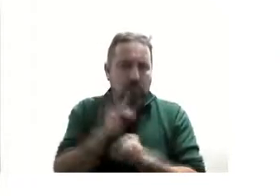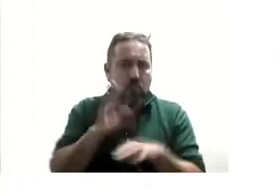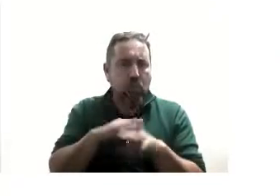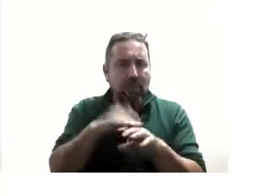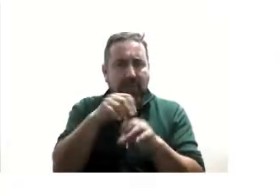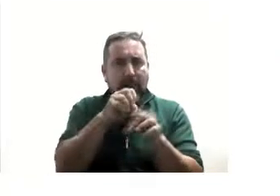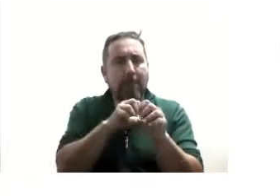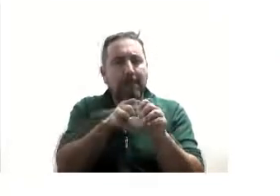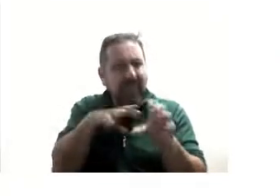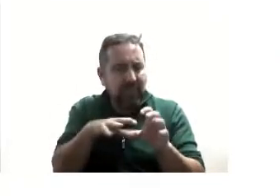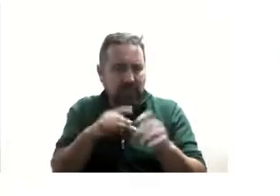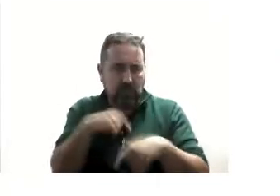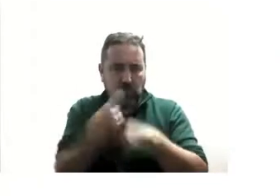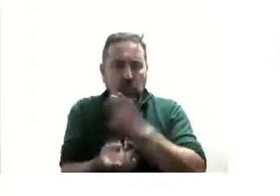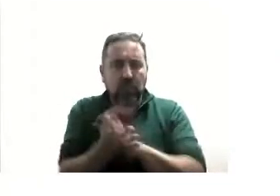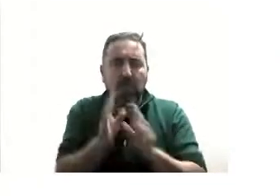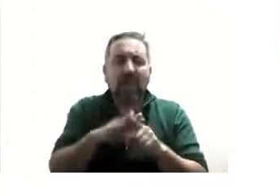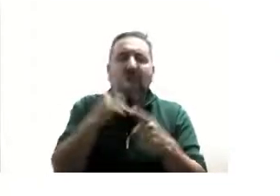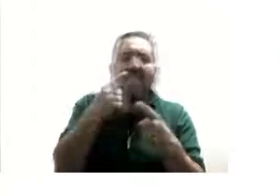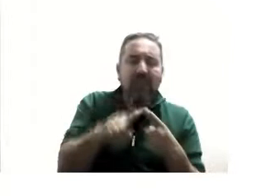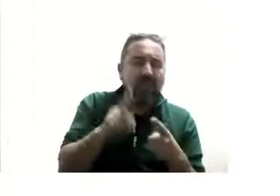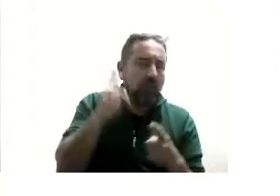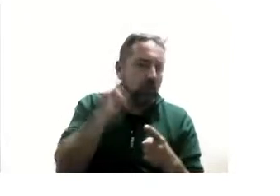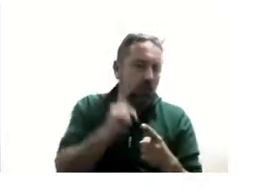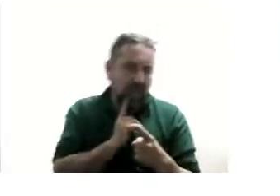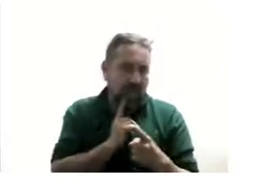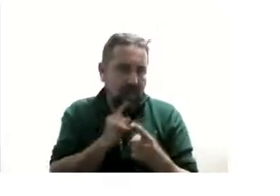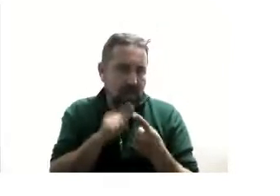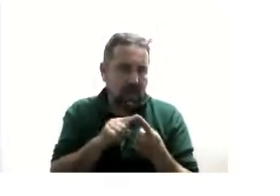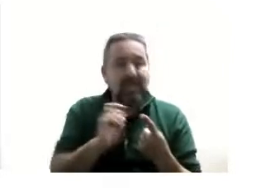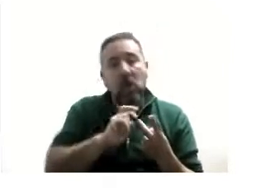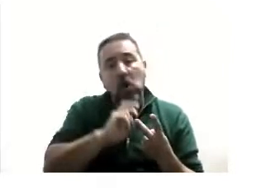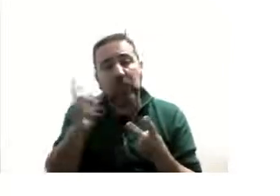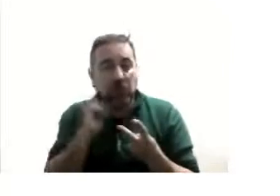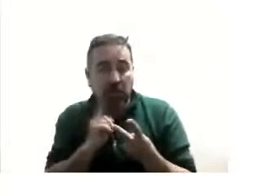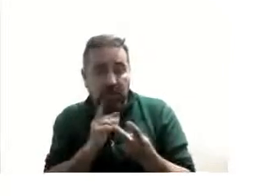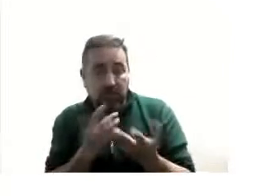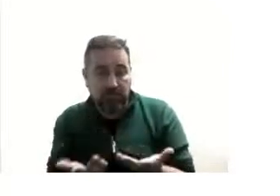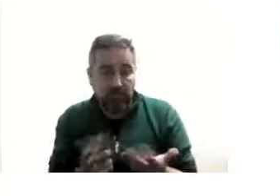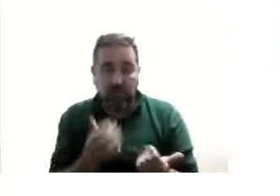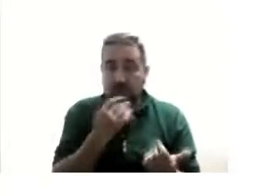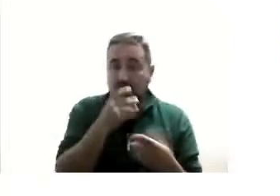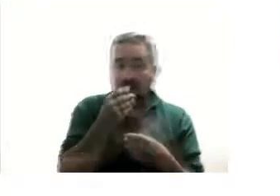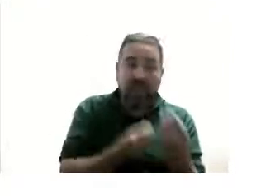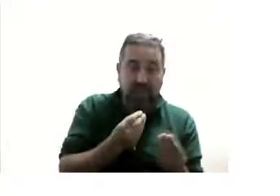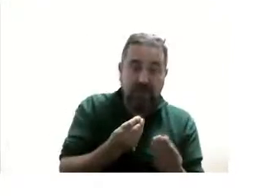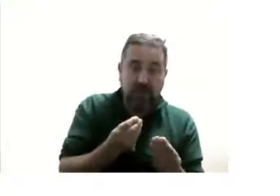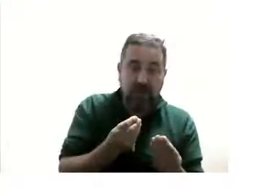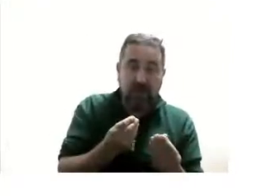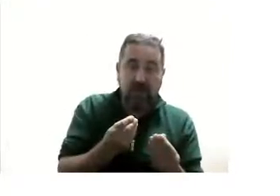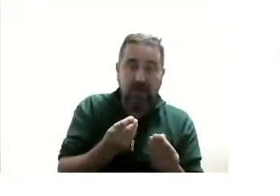causada por meningitis? ¿Qué diferencia hay entre estas sorderas y otras por ejemplo, a la hora de hacer la